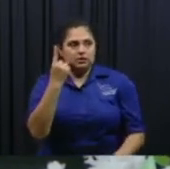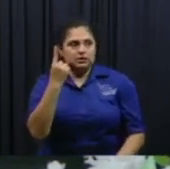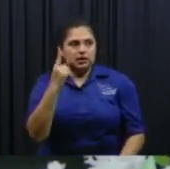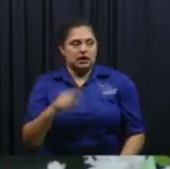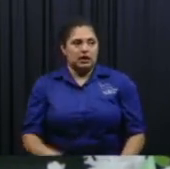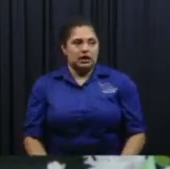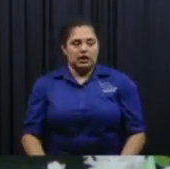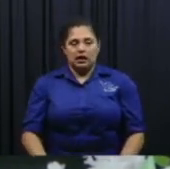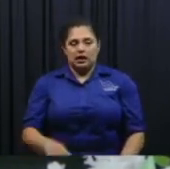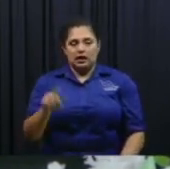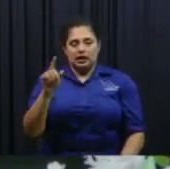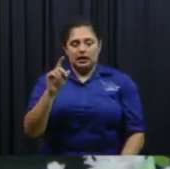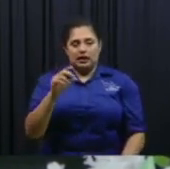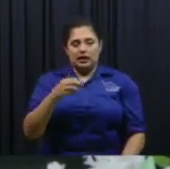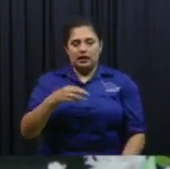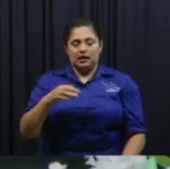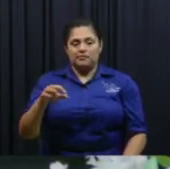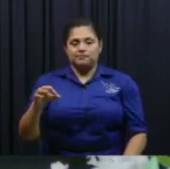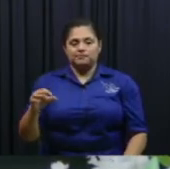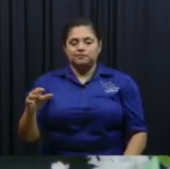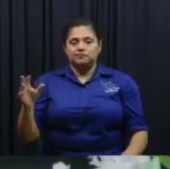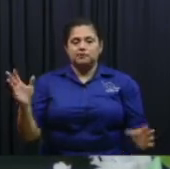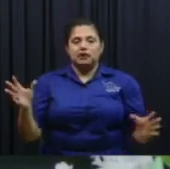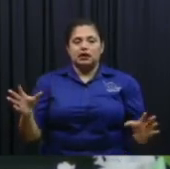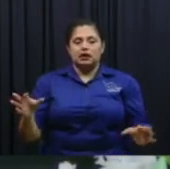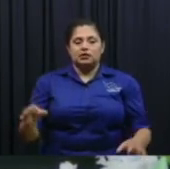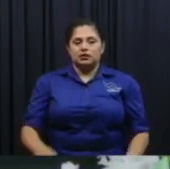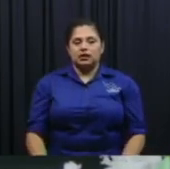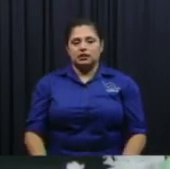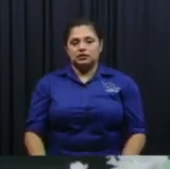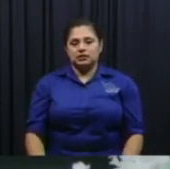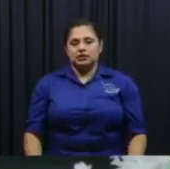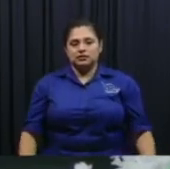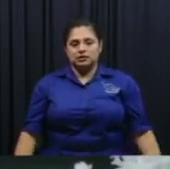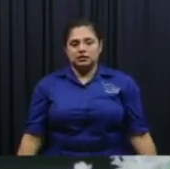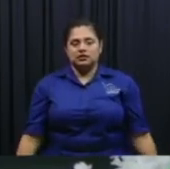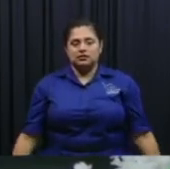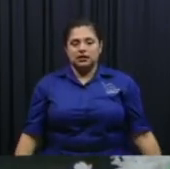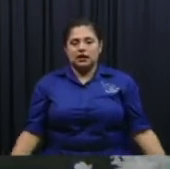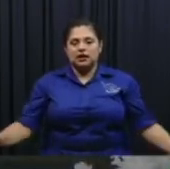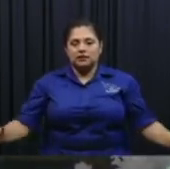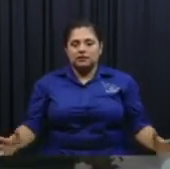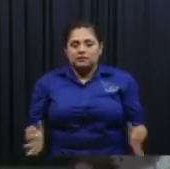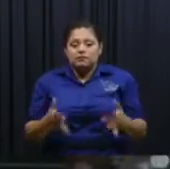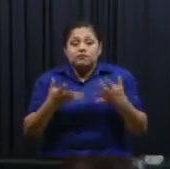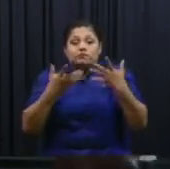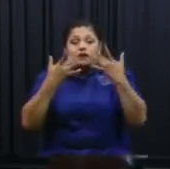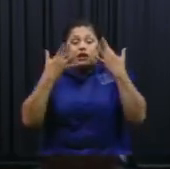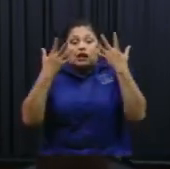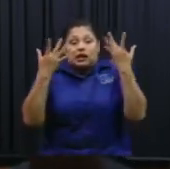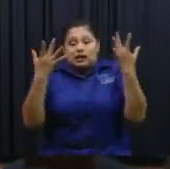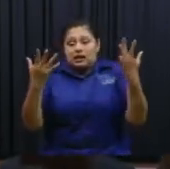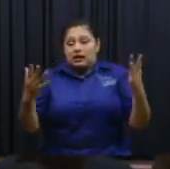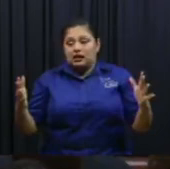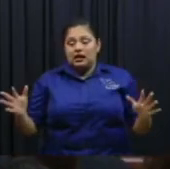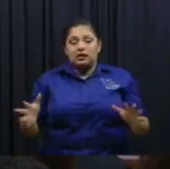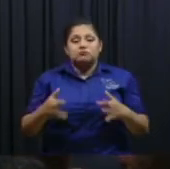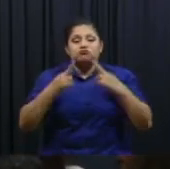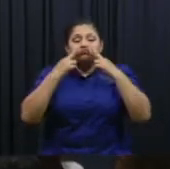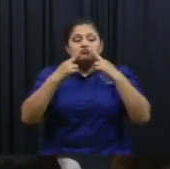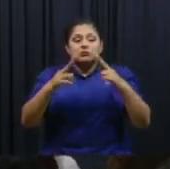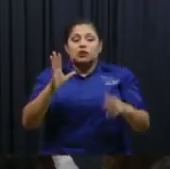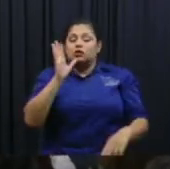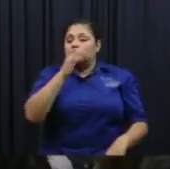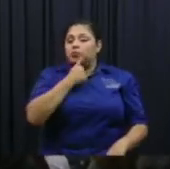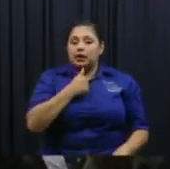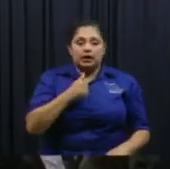de fluir oxígeno hacia hacia la cabeza ya no hay información se muere el tipo de todos modos